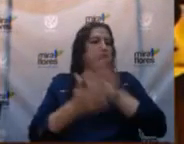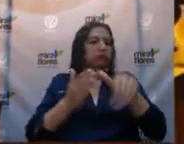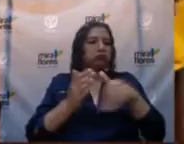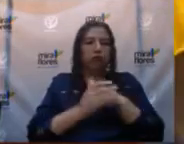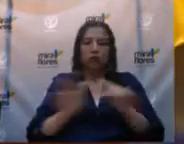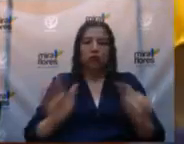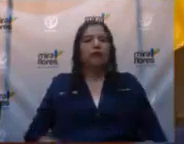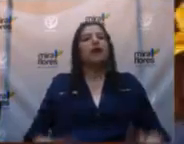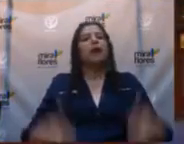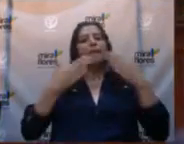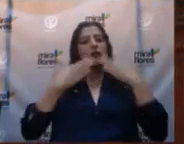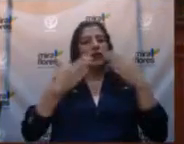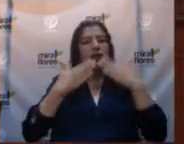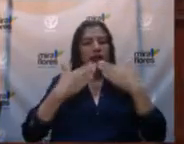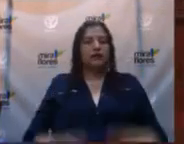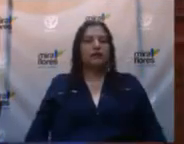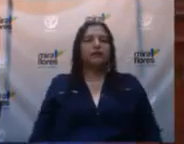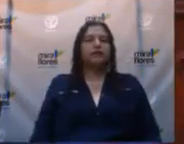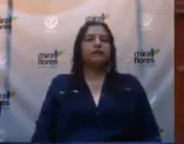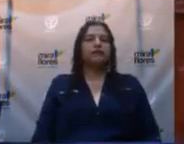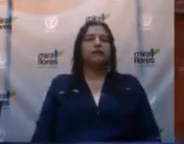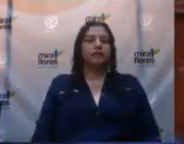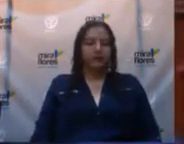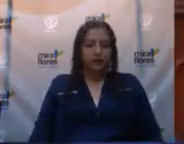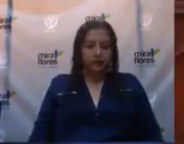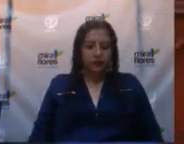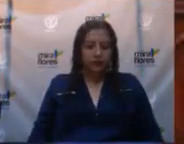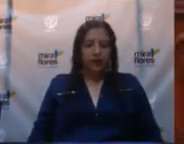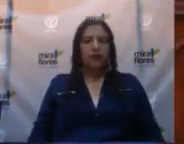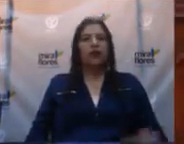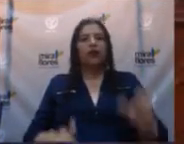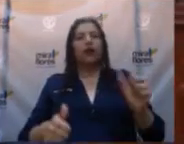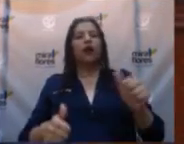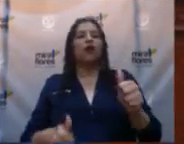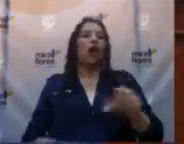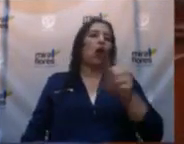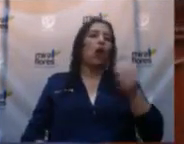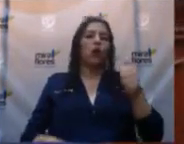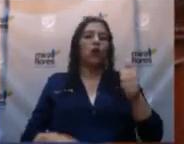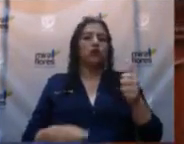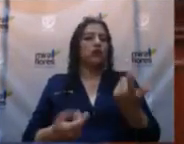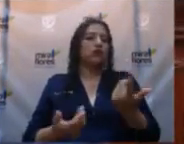bien, muchas gracias. Vamos entonces al siguiente punto que tenemos en la agenda.